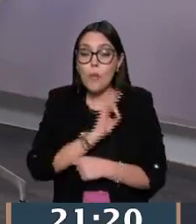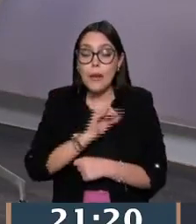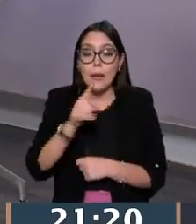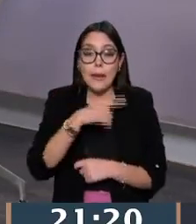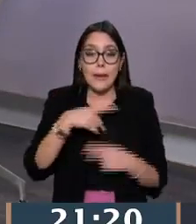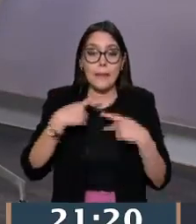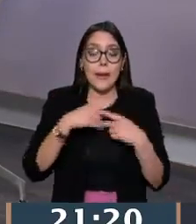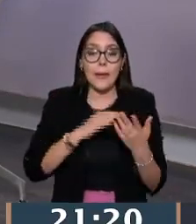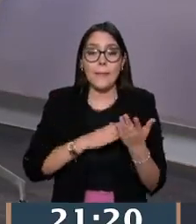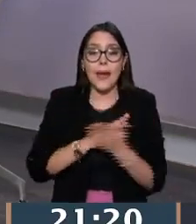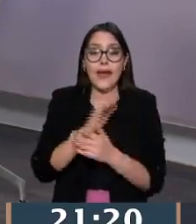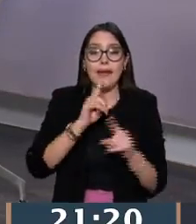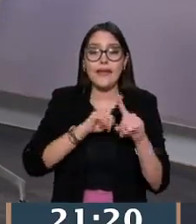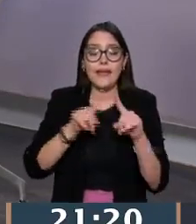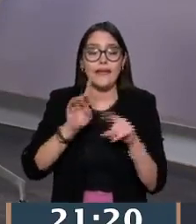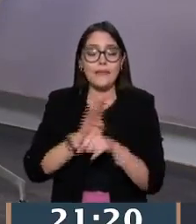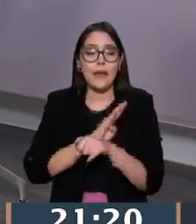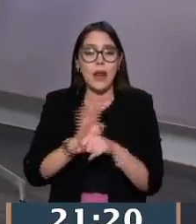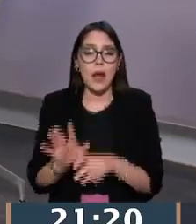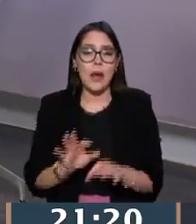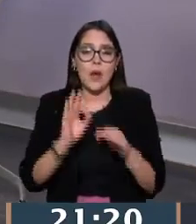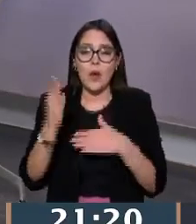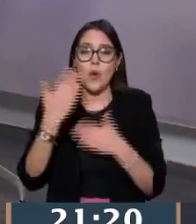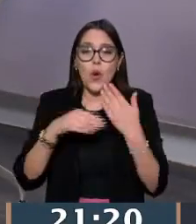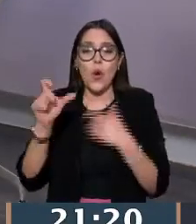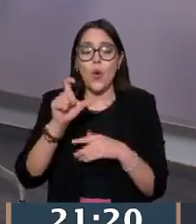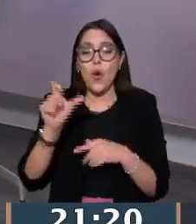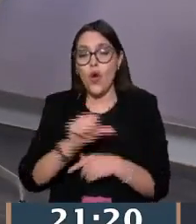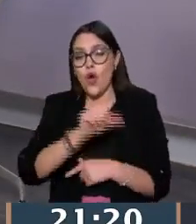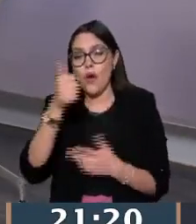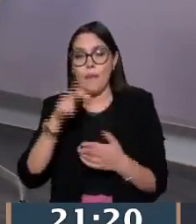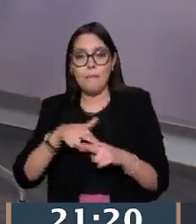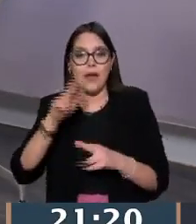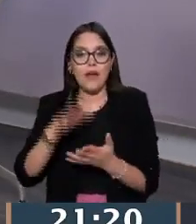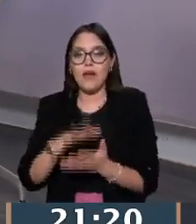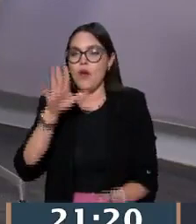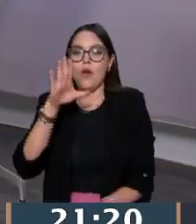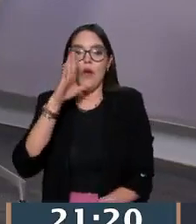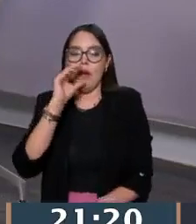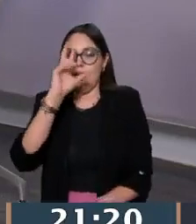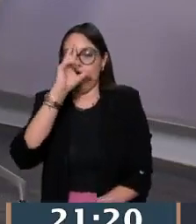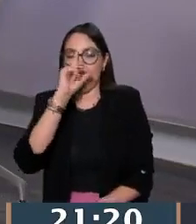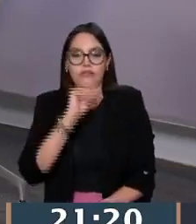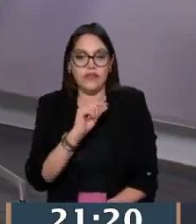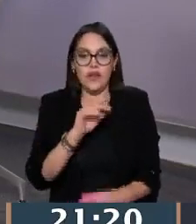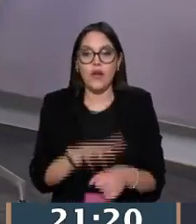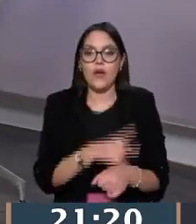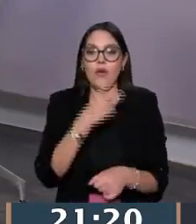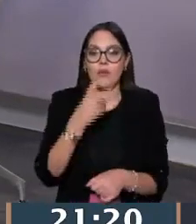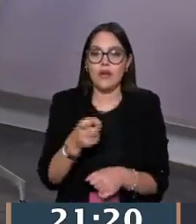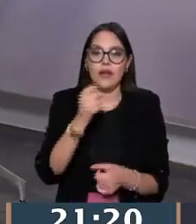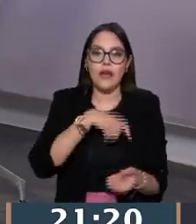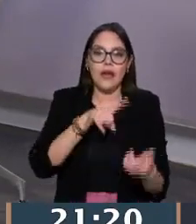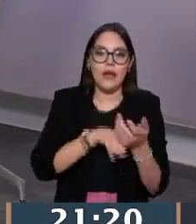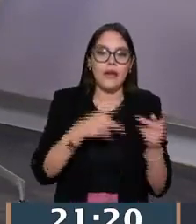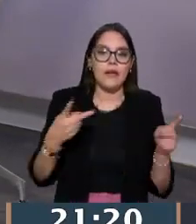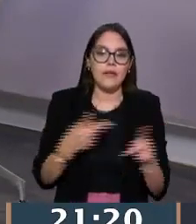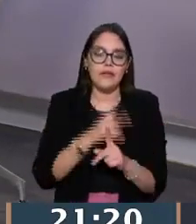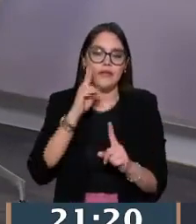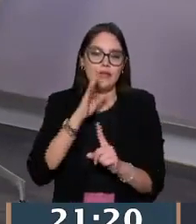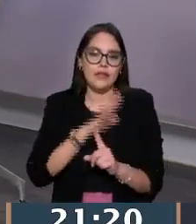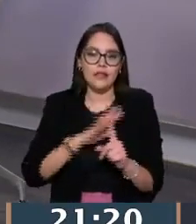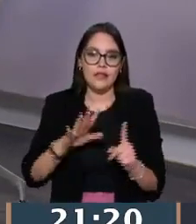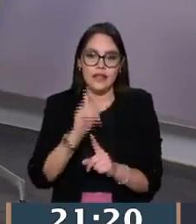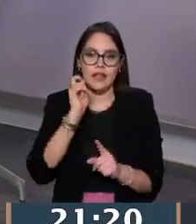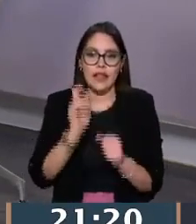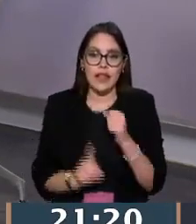beneficios excepcionales, mientras que la inmensa mayoría no los logra. Entonces es obvio que la anomalía del sistema muestra que